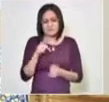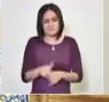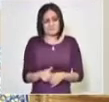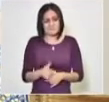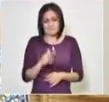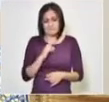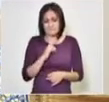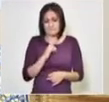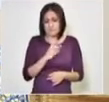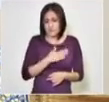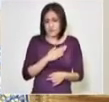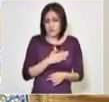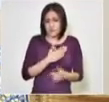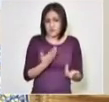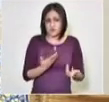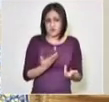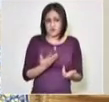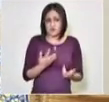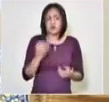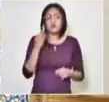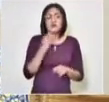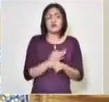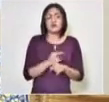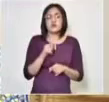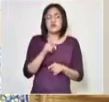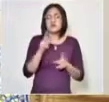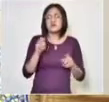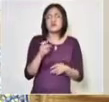Michoacán. El asunto es el T-MEC,